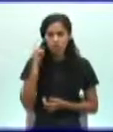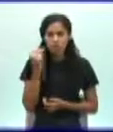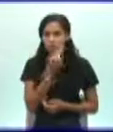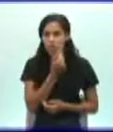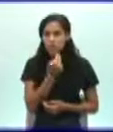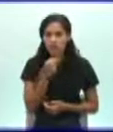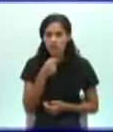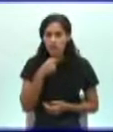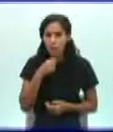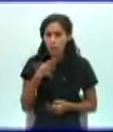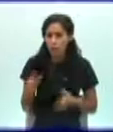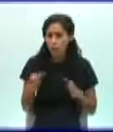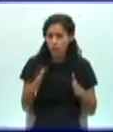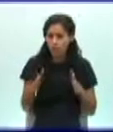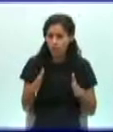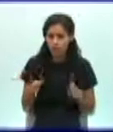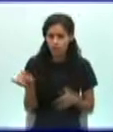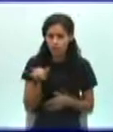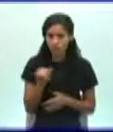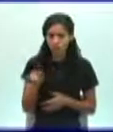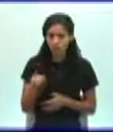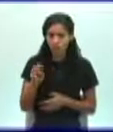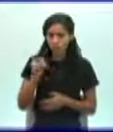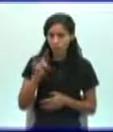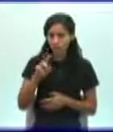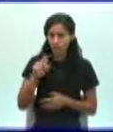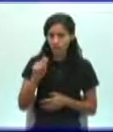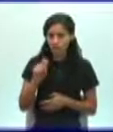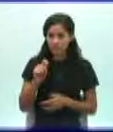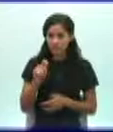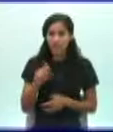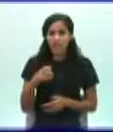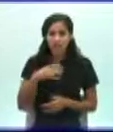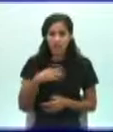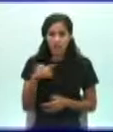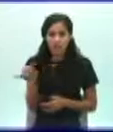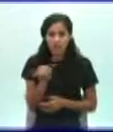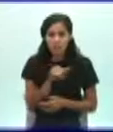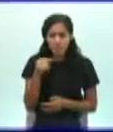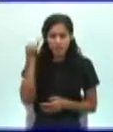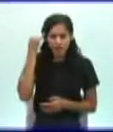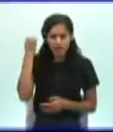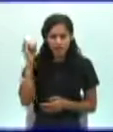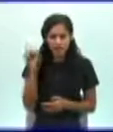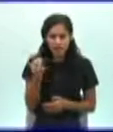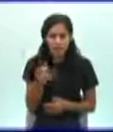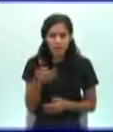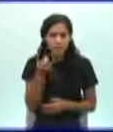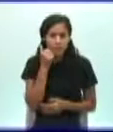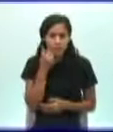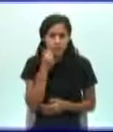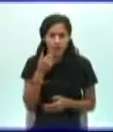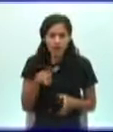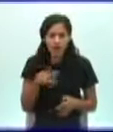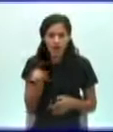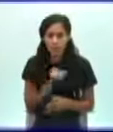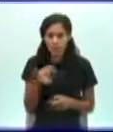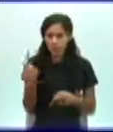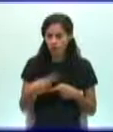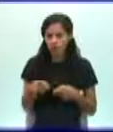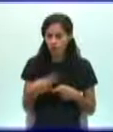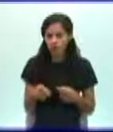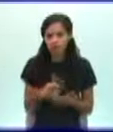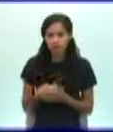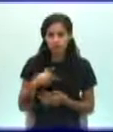hubiera vivido en el medio en que vivió Marx, habría tenido las mismas ideas, más o menos la misma actuación. Yo digo que en